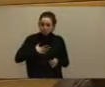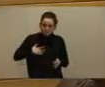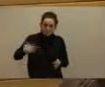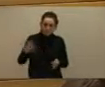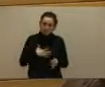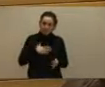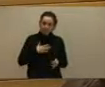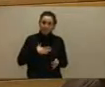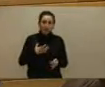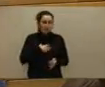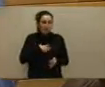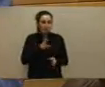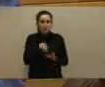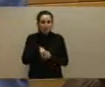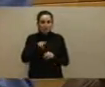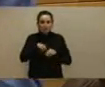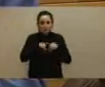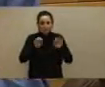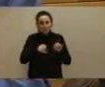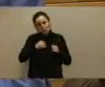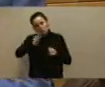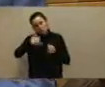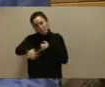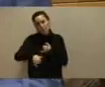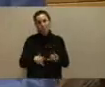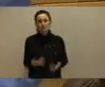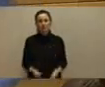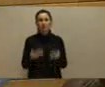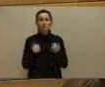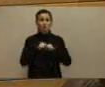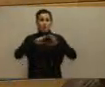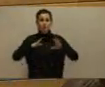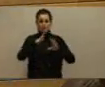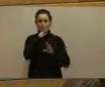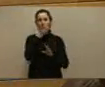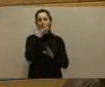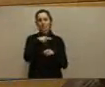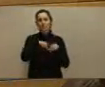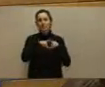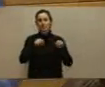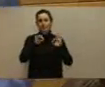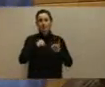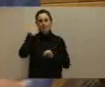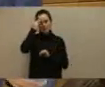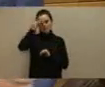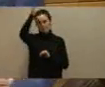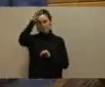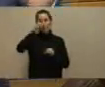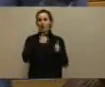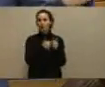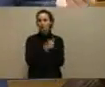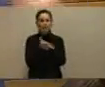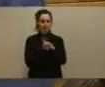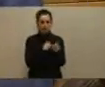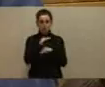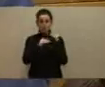de sus actuaciones. Es que aquí marcamos otra línea. Porque, claro, cuando dice que hay conocimiento por parte del Principado de Asturias, me imagino que no se refiere a un auxiliar, se refiere a alguien por